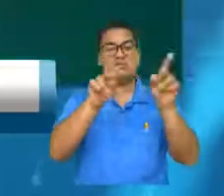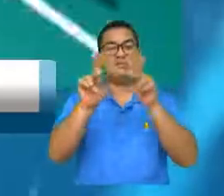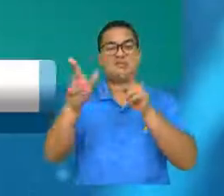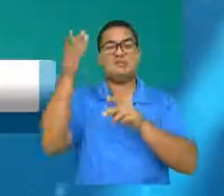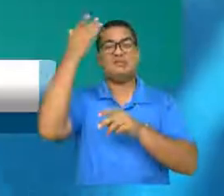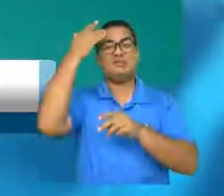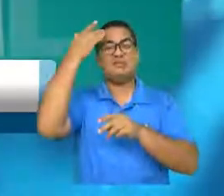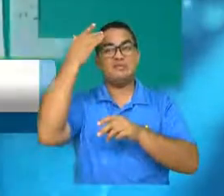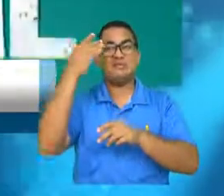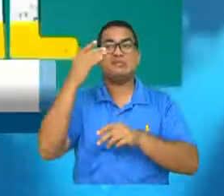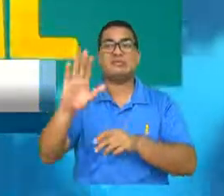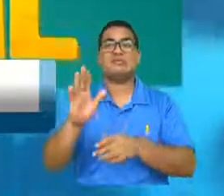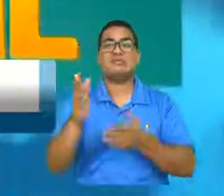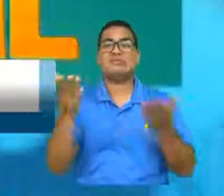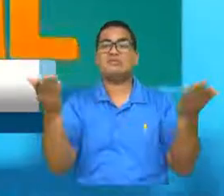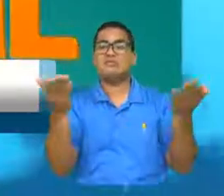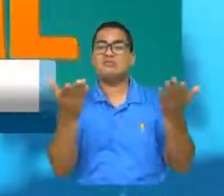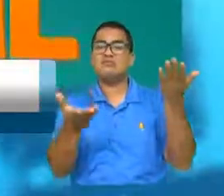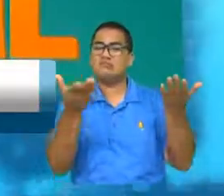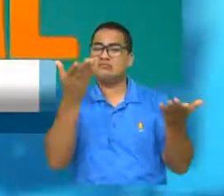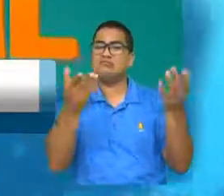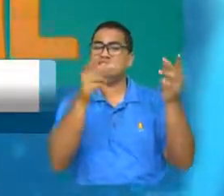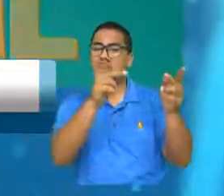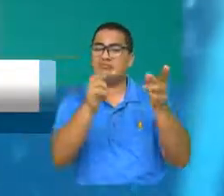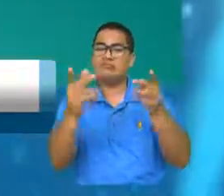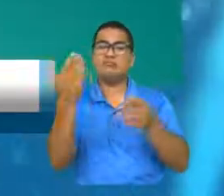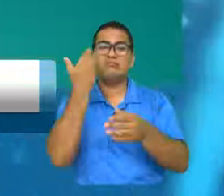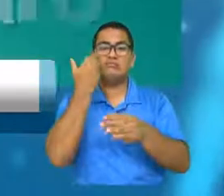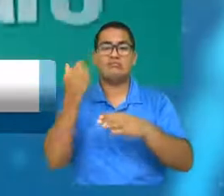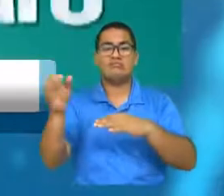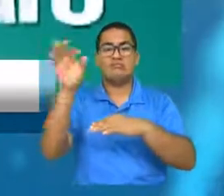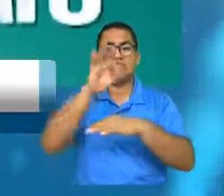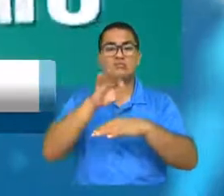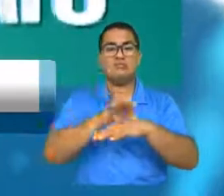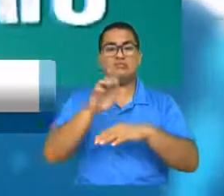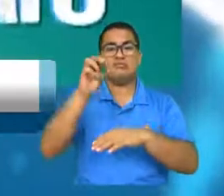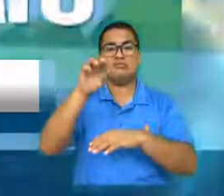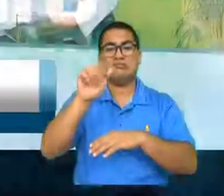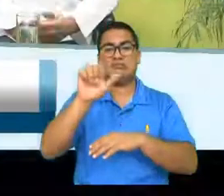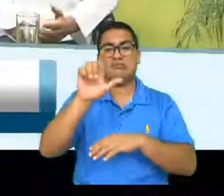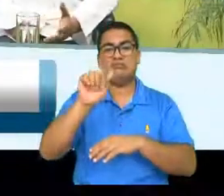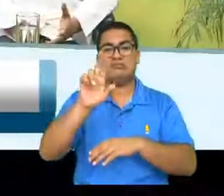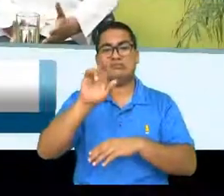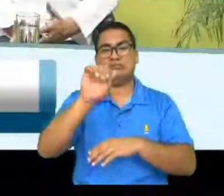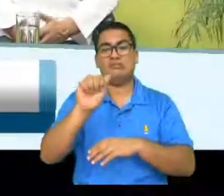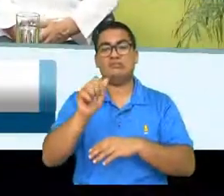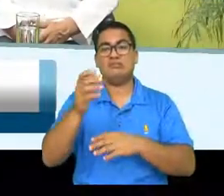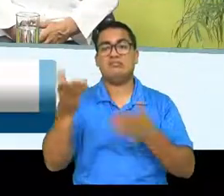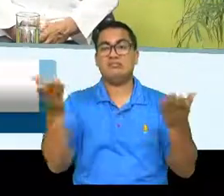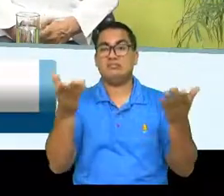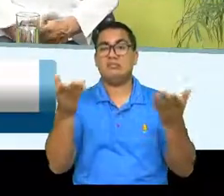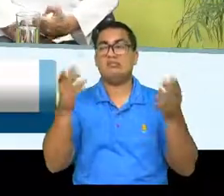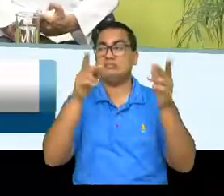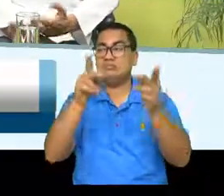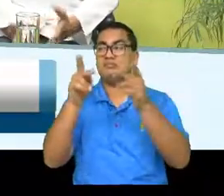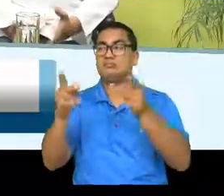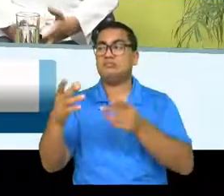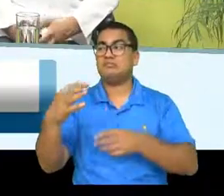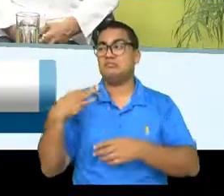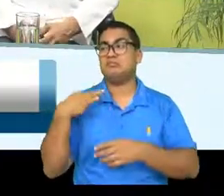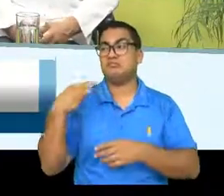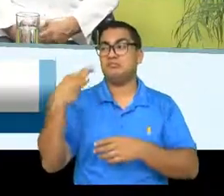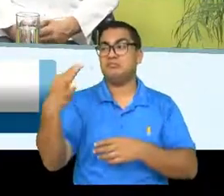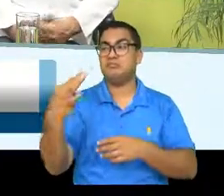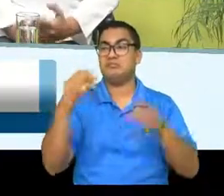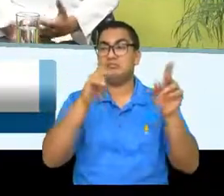identificar que una persona puede tener malaria. Así es, y ellos por eso se les denomina colaboradores voluntarios. Son gente